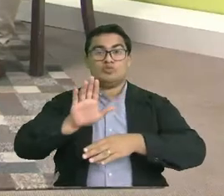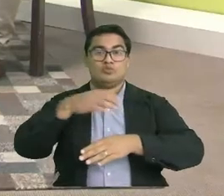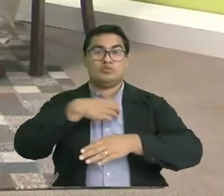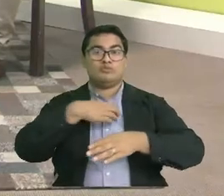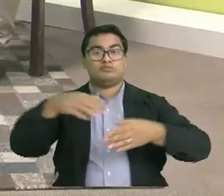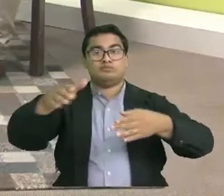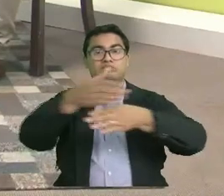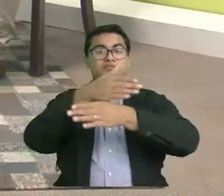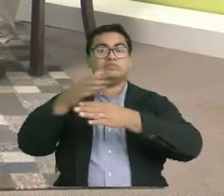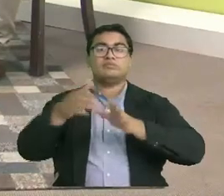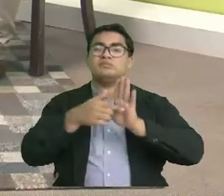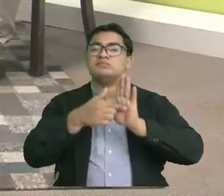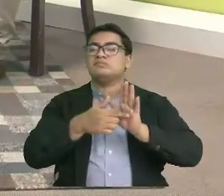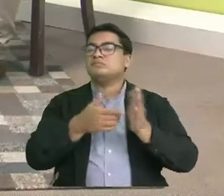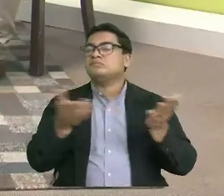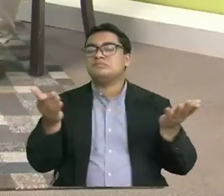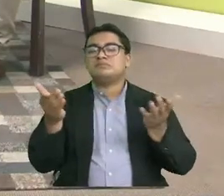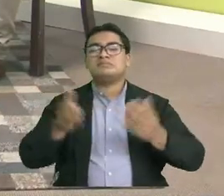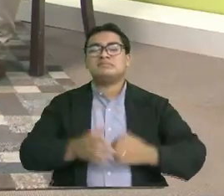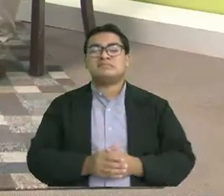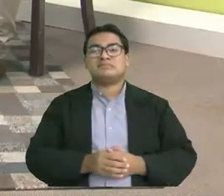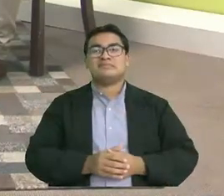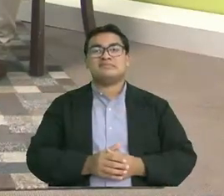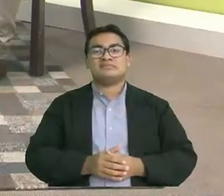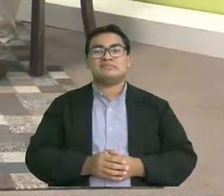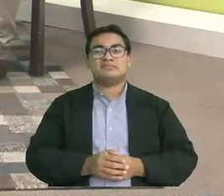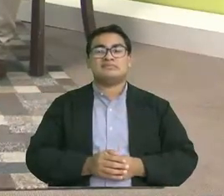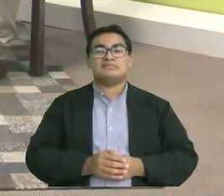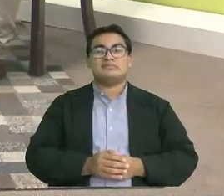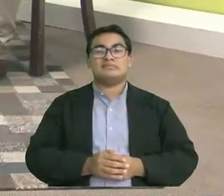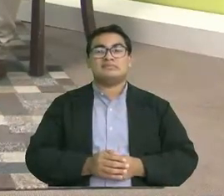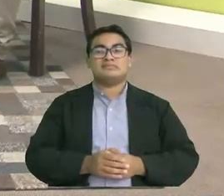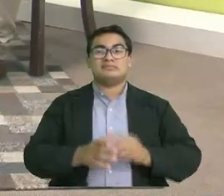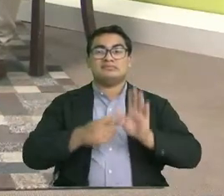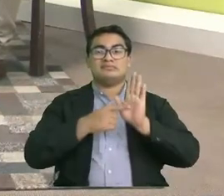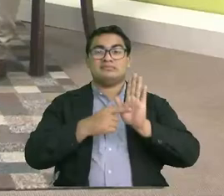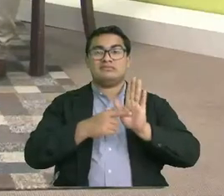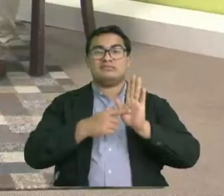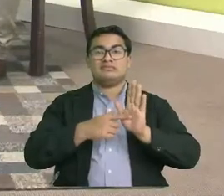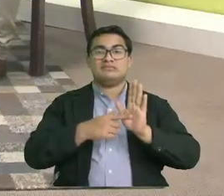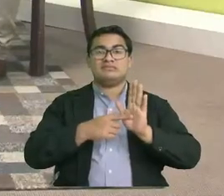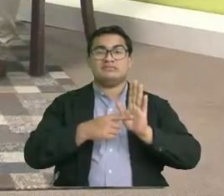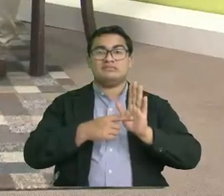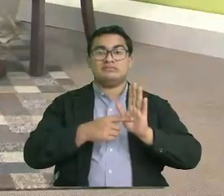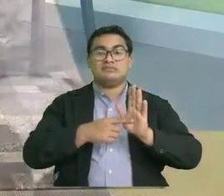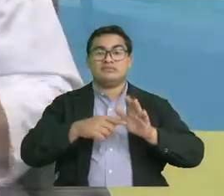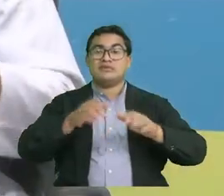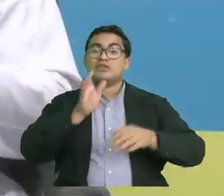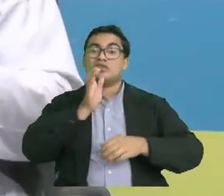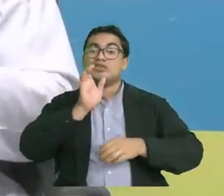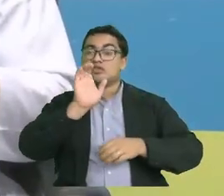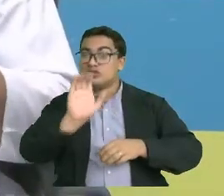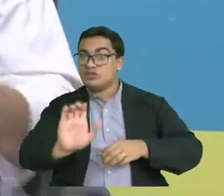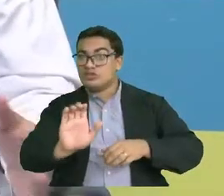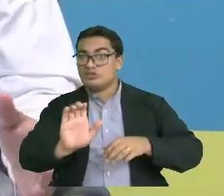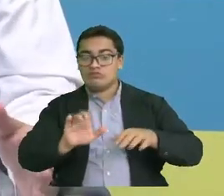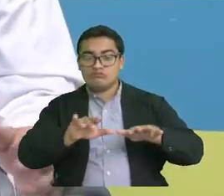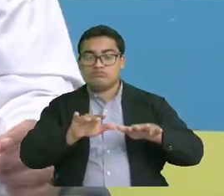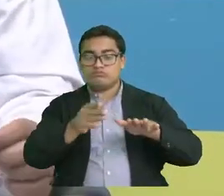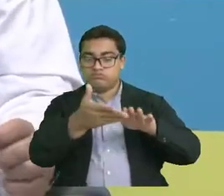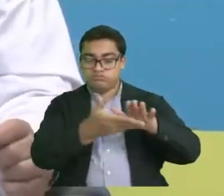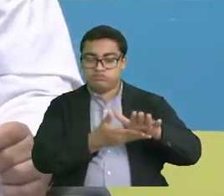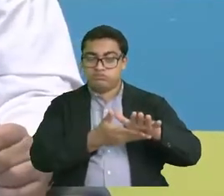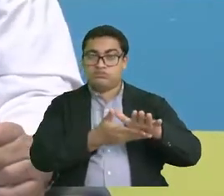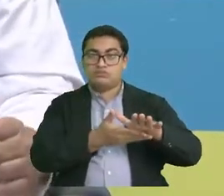qué se refiere cuando hablamos de particularidad? Por ejemplo, aquí hay que distinguir uh-huh. el pie plano del niño y el pie plano del adulto.